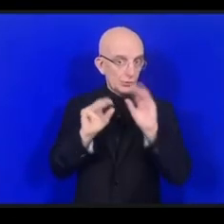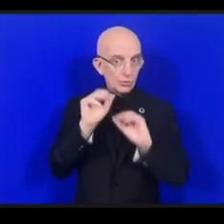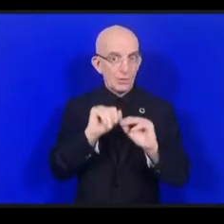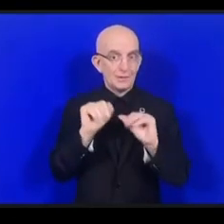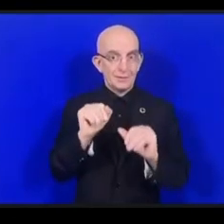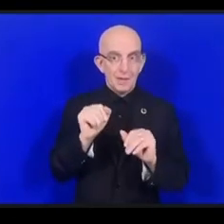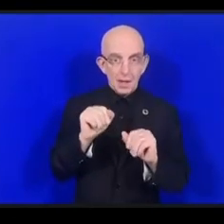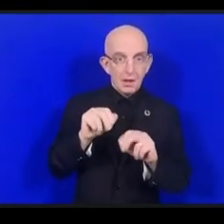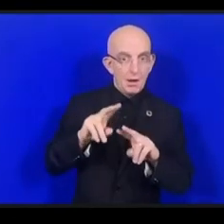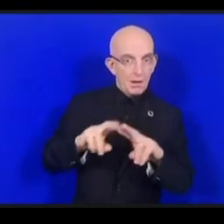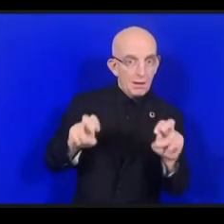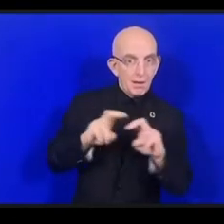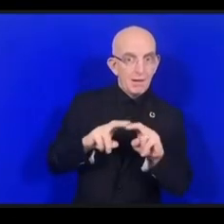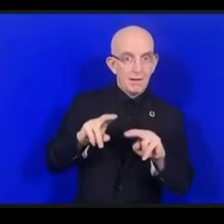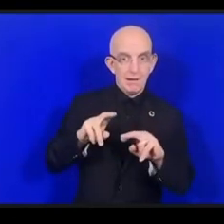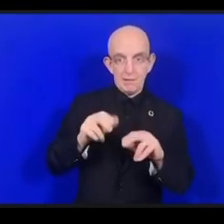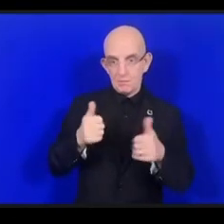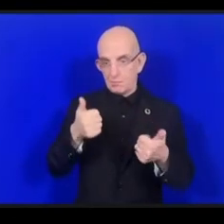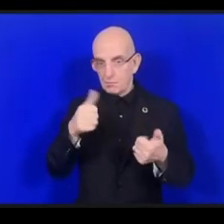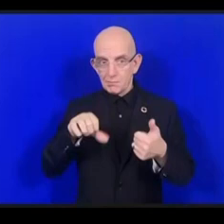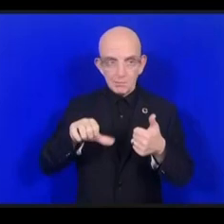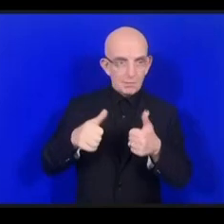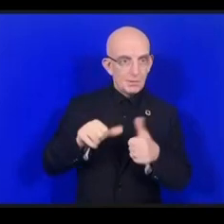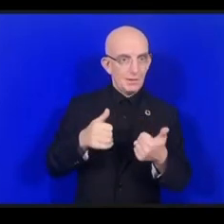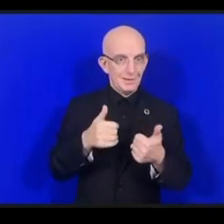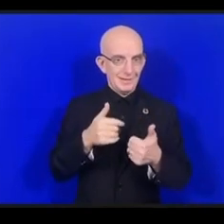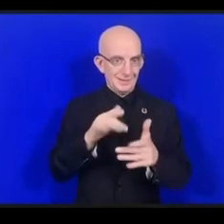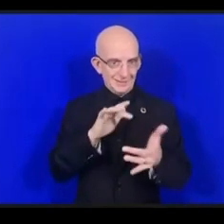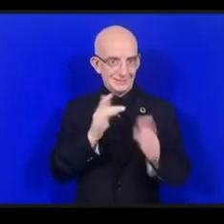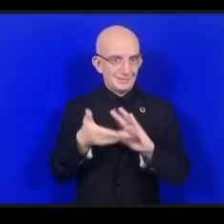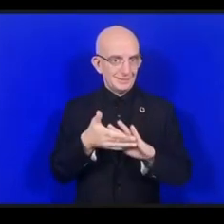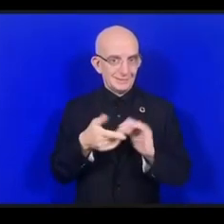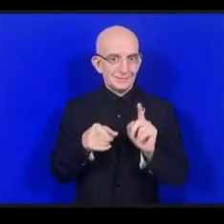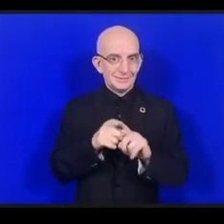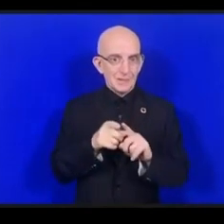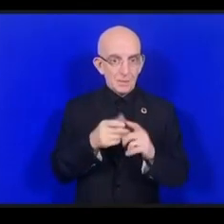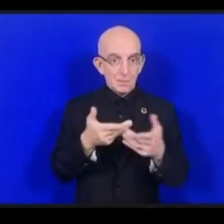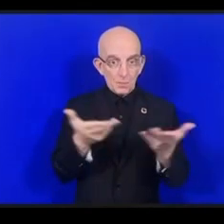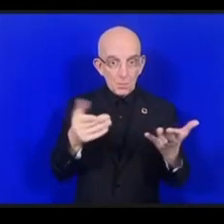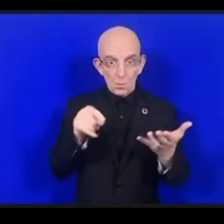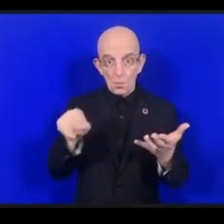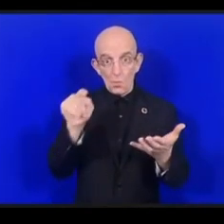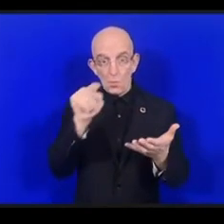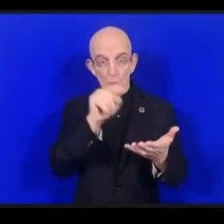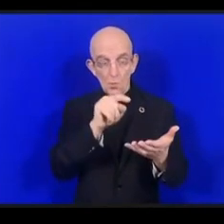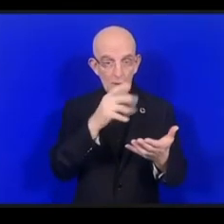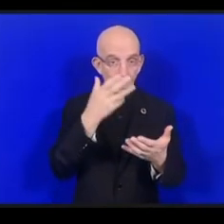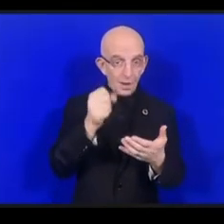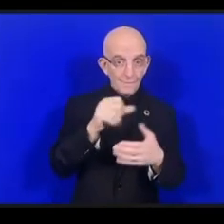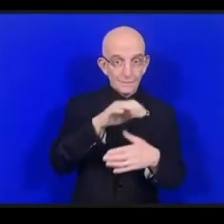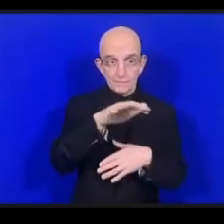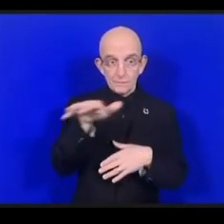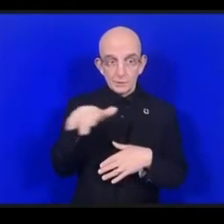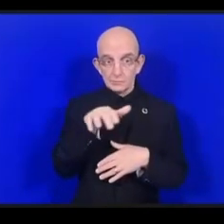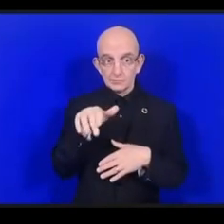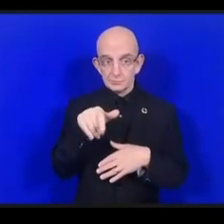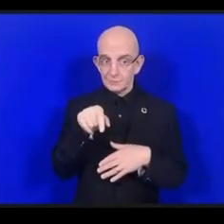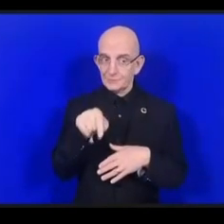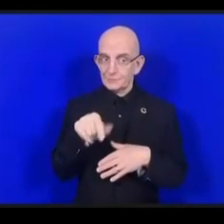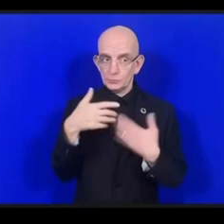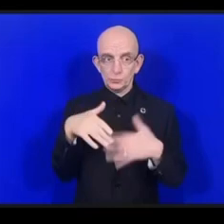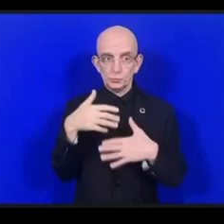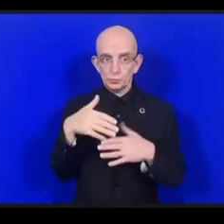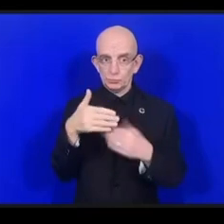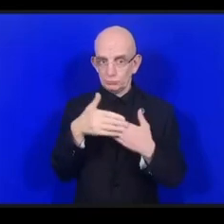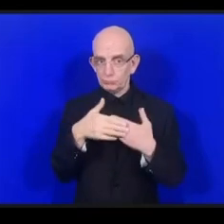que eh el internet sea asequible en todas partes del mundo hay regiones donde no es posible usar